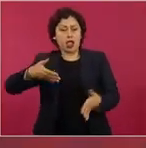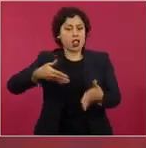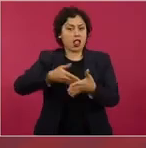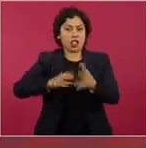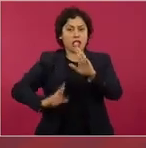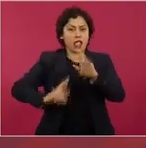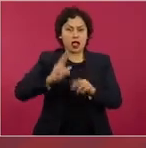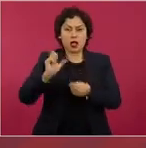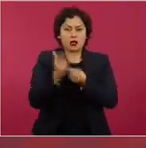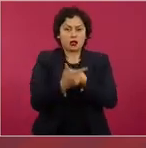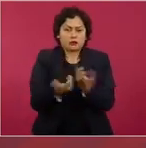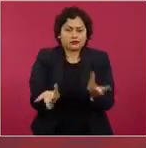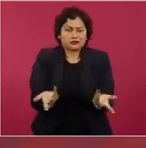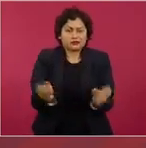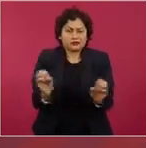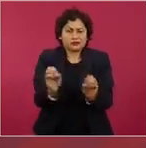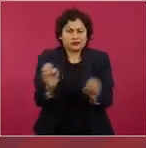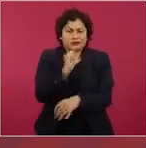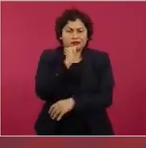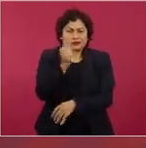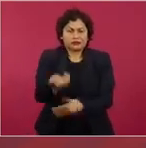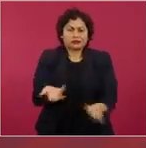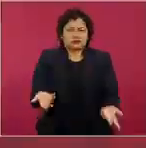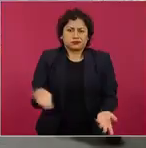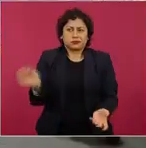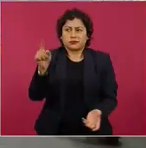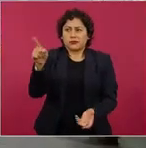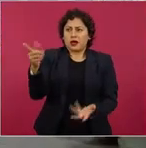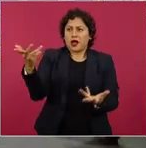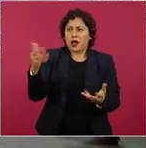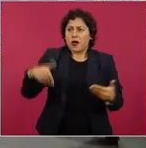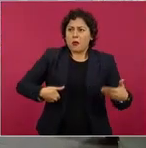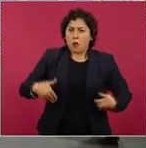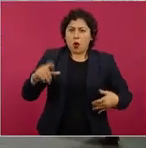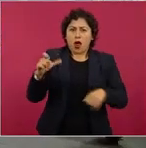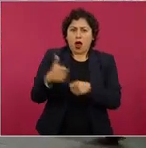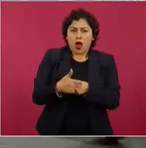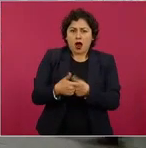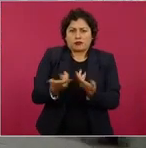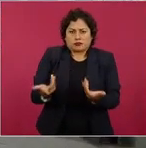sino aquí ya los estaría yo diciendo, no,